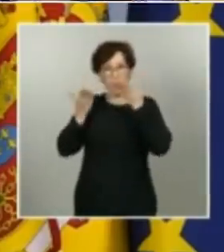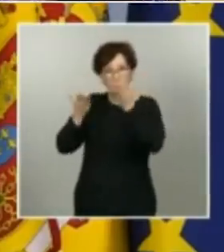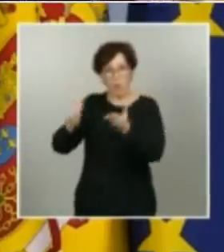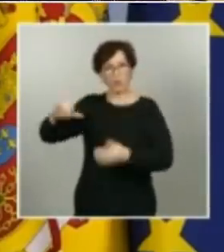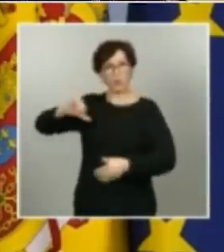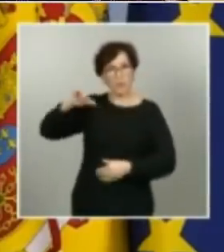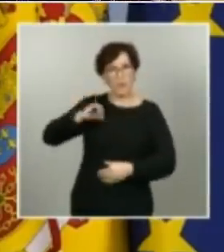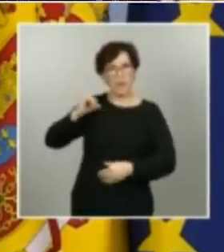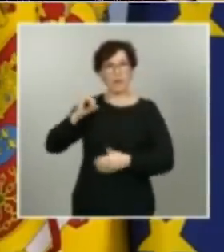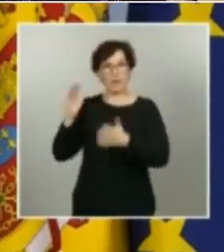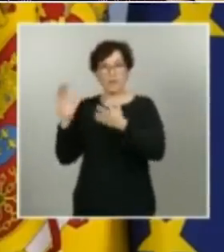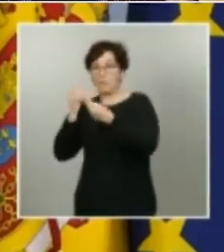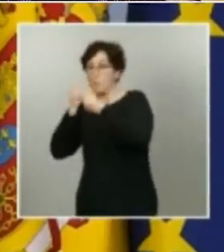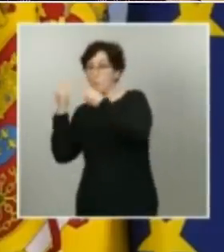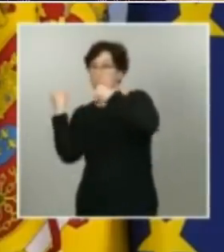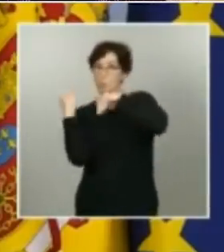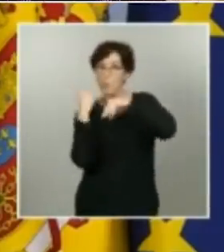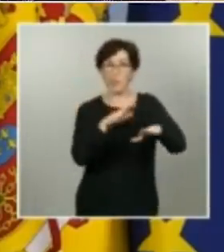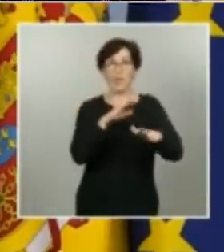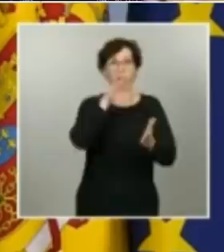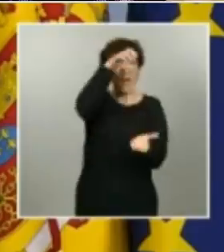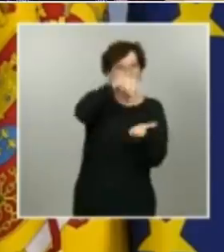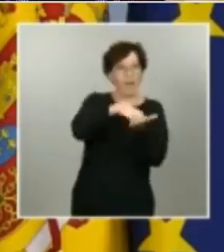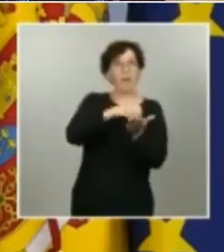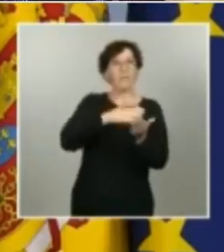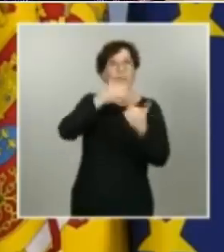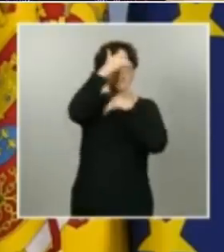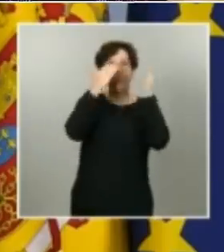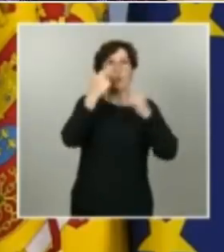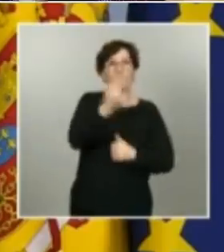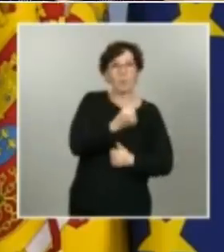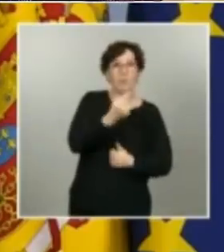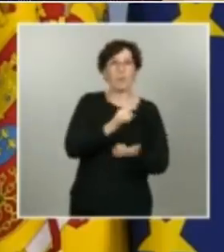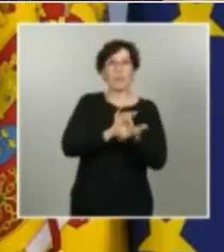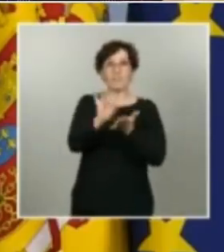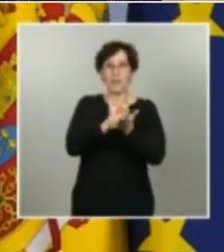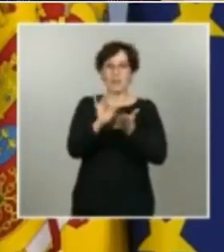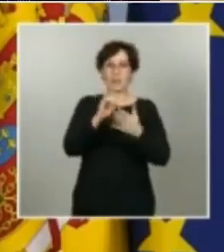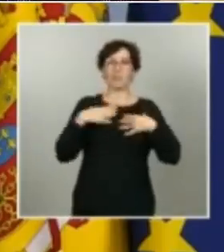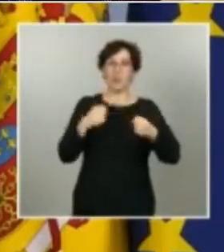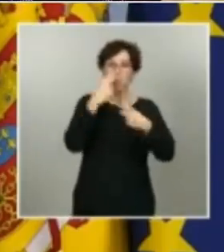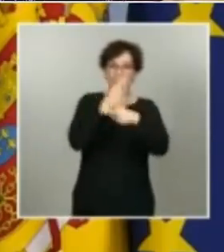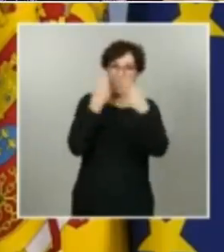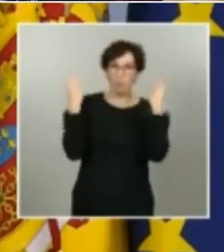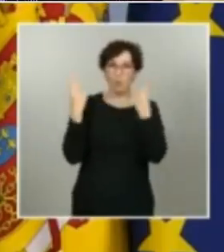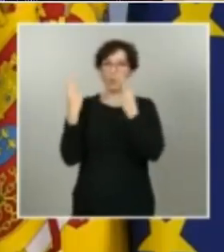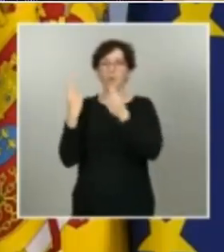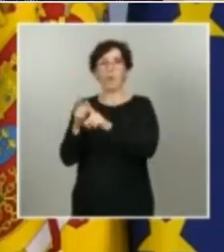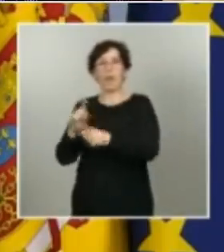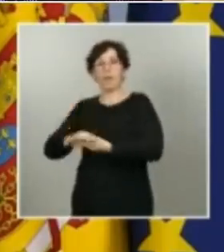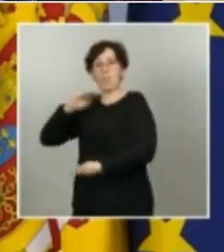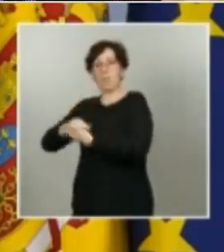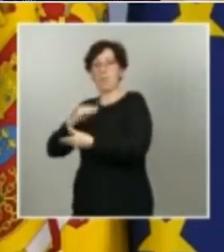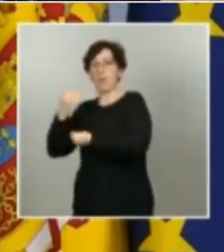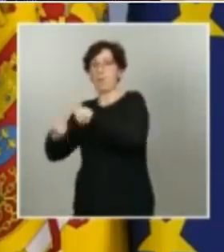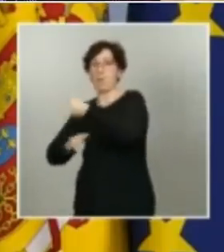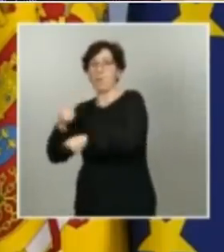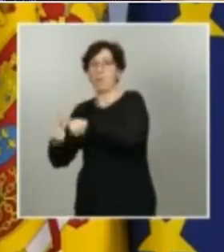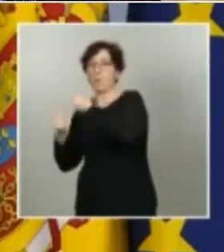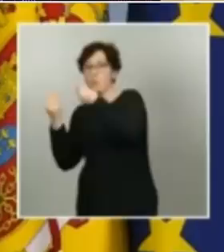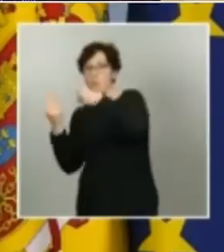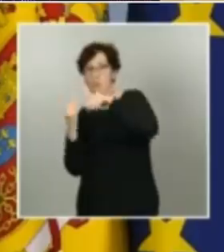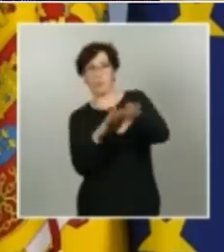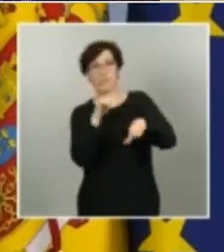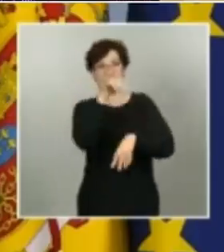la petición de todos los informes, de todas las comunidades autónomas, todas las que han pasado, incluso aquellos que sirvieron para dejarlas en fase 0